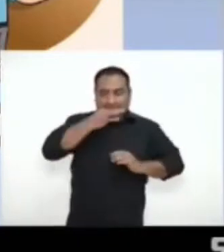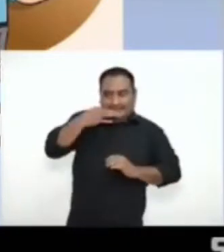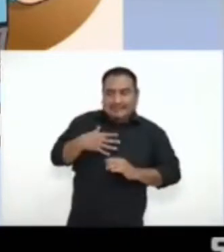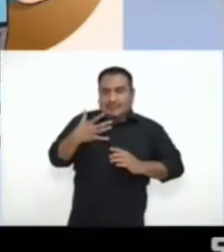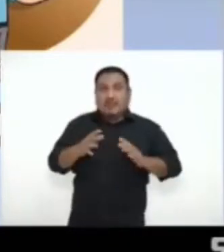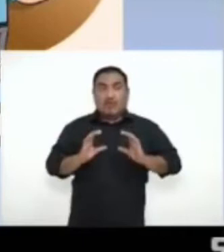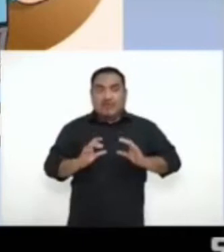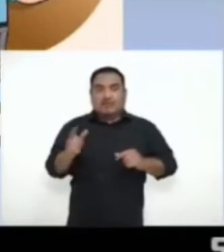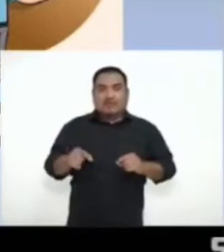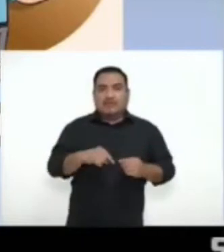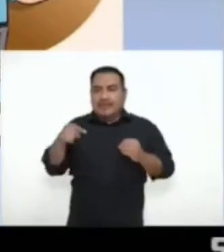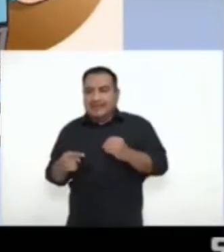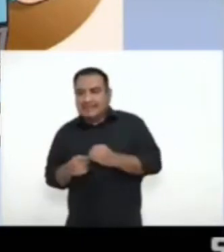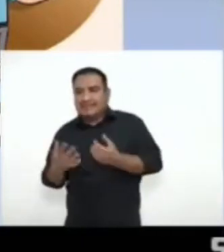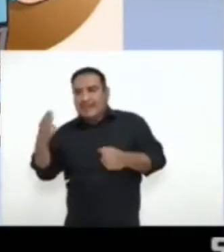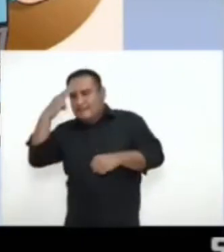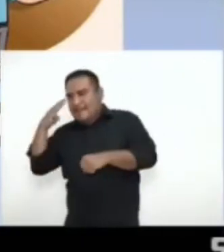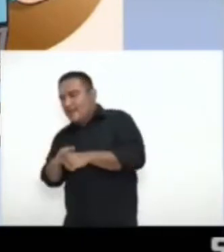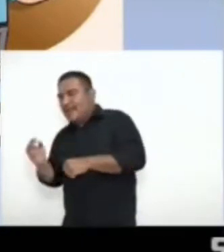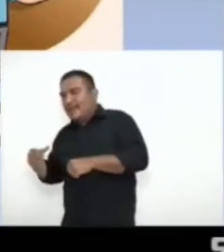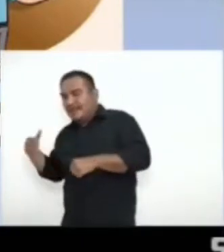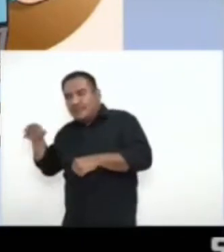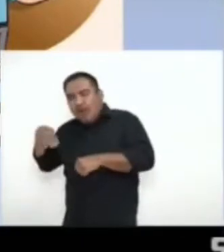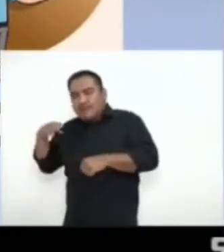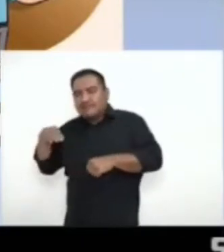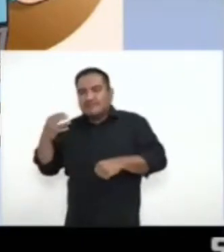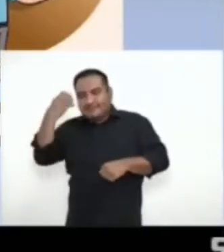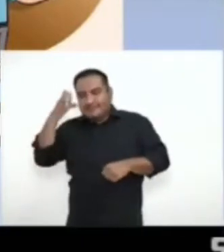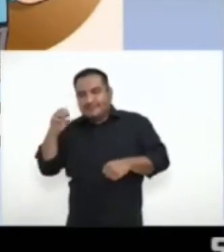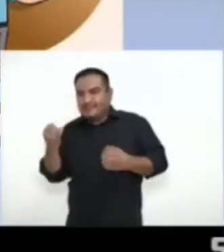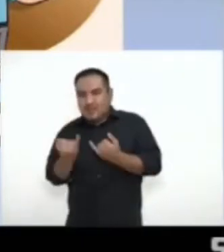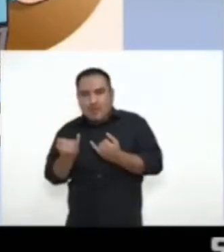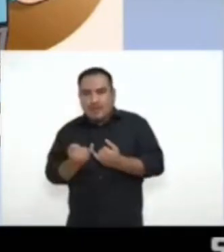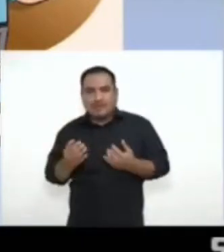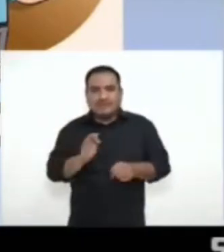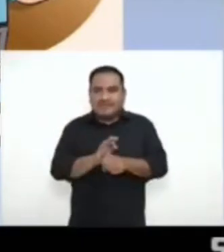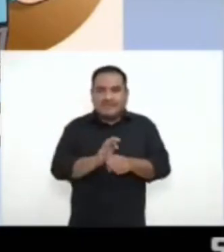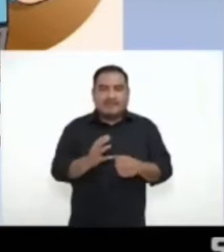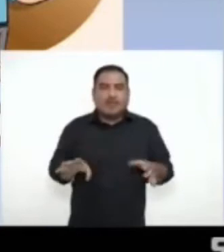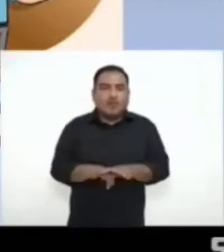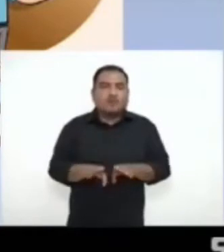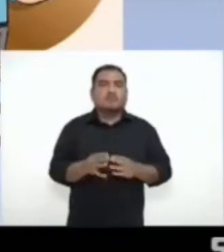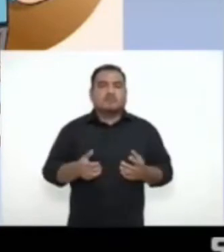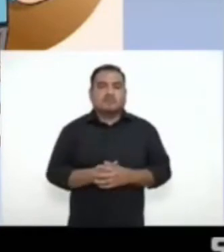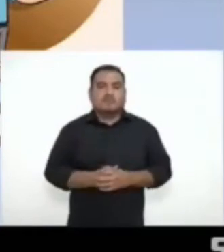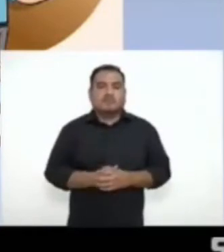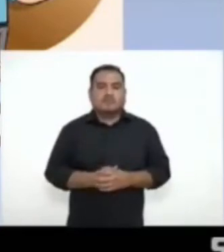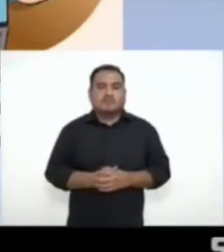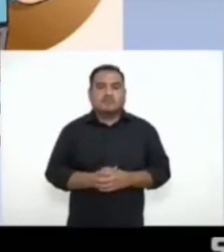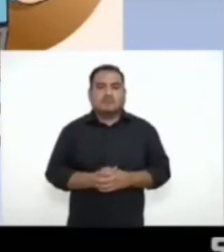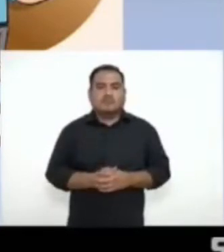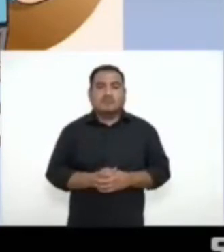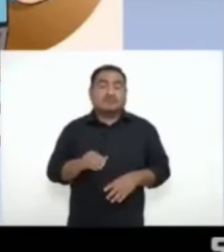buscar recuerdos y mientras el hipotálamo empezó a mandar todas las señales para que los órganos empezaran a producir, bueno, ante